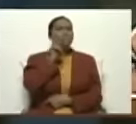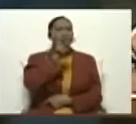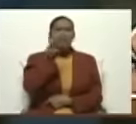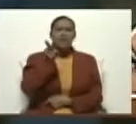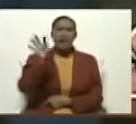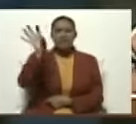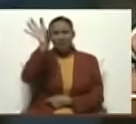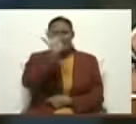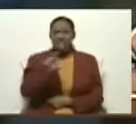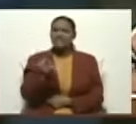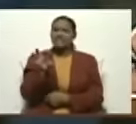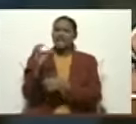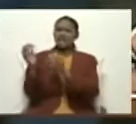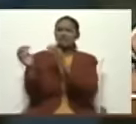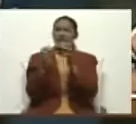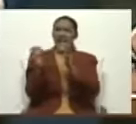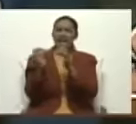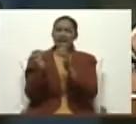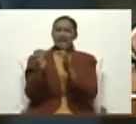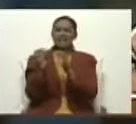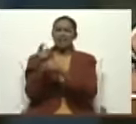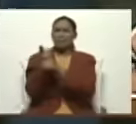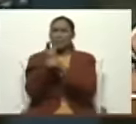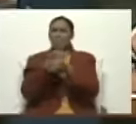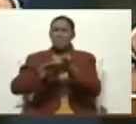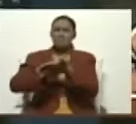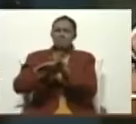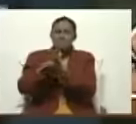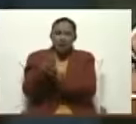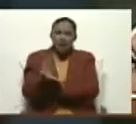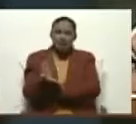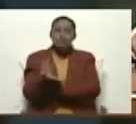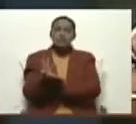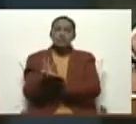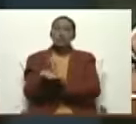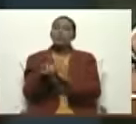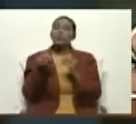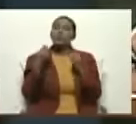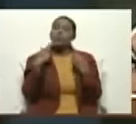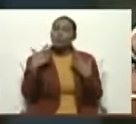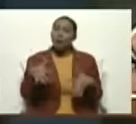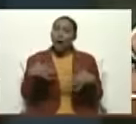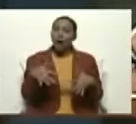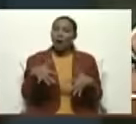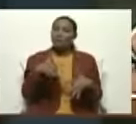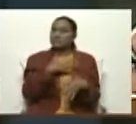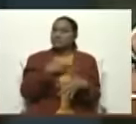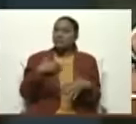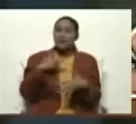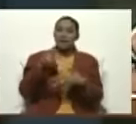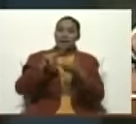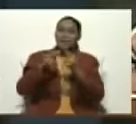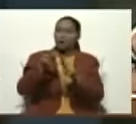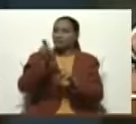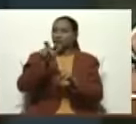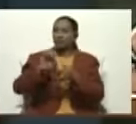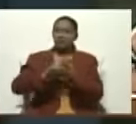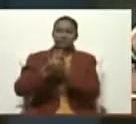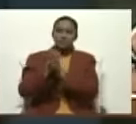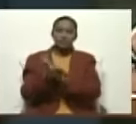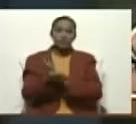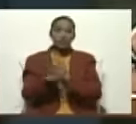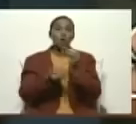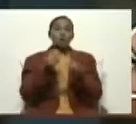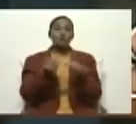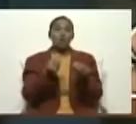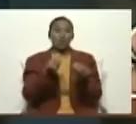se daban sucesivas, pero que no tienen, eran un embrión de este exterminio. Y vean cómo los organismos